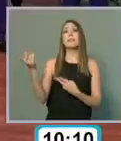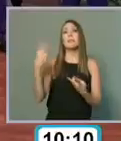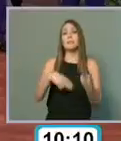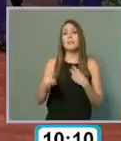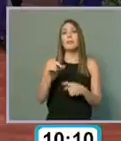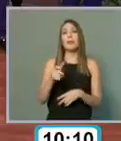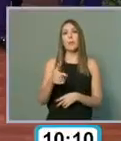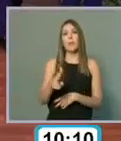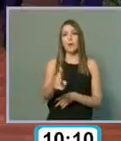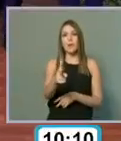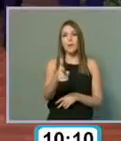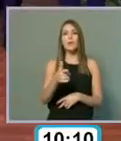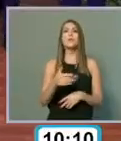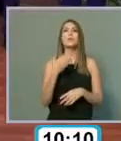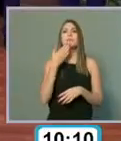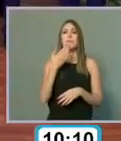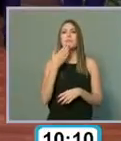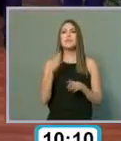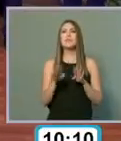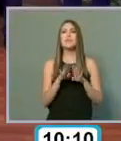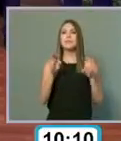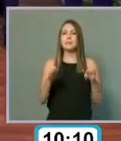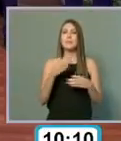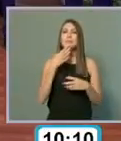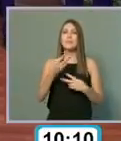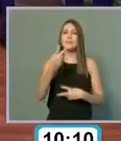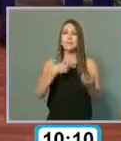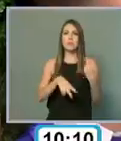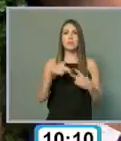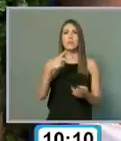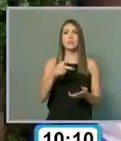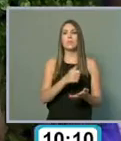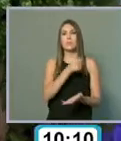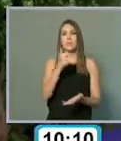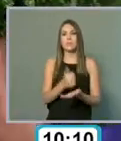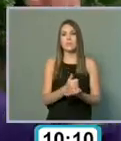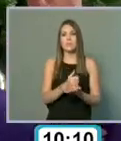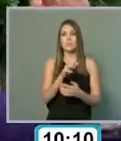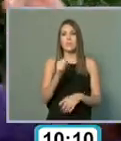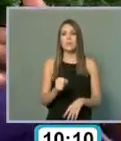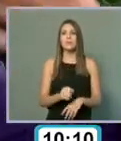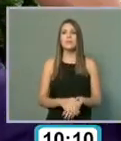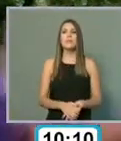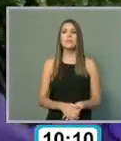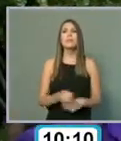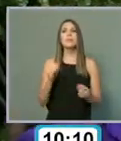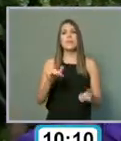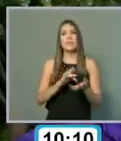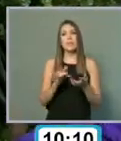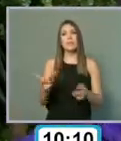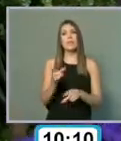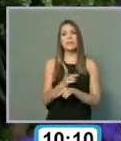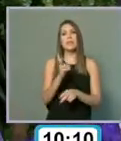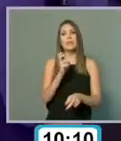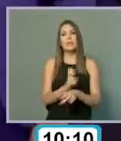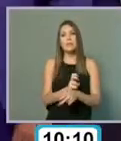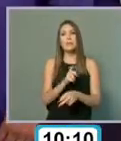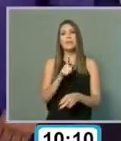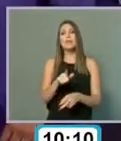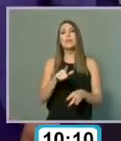Guanajuato. Muy bien, muchachos, ¿cómo están? Bienvenidos a tus ciudades. No, muchísimas gracias por el espacio a todos los televidentes, sus amigos de Banda Delictiva presentes